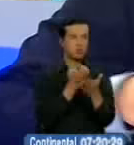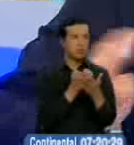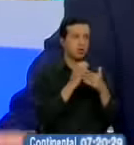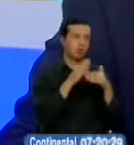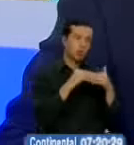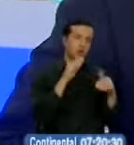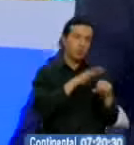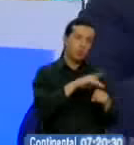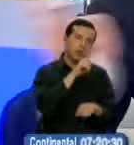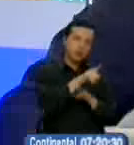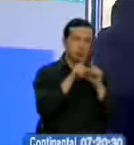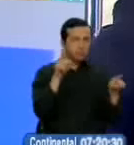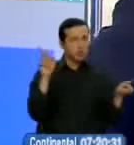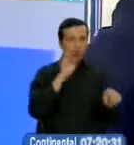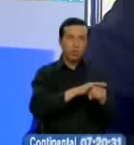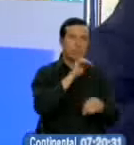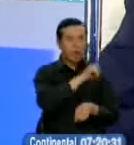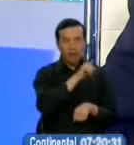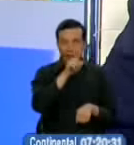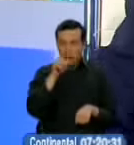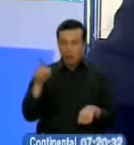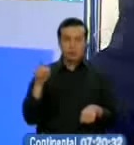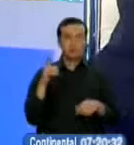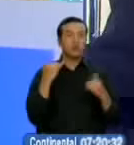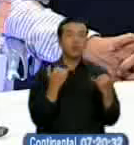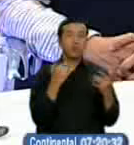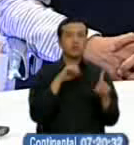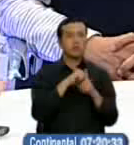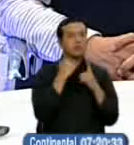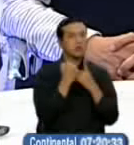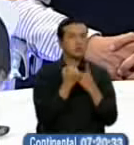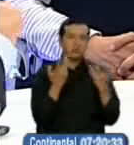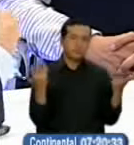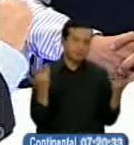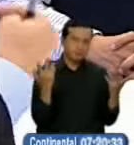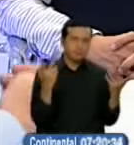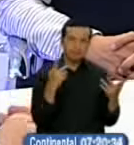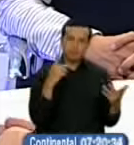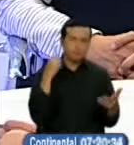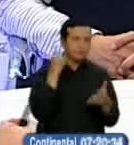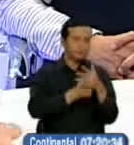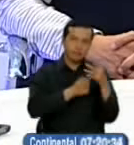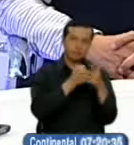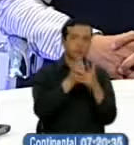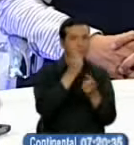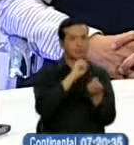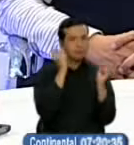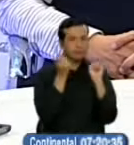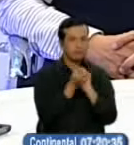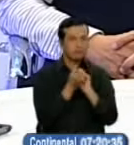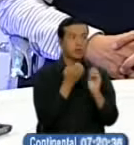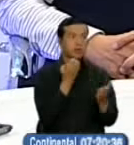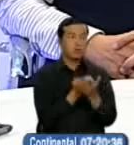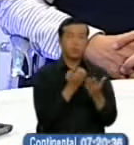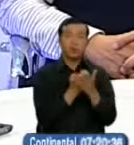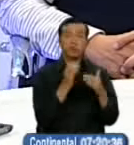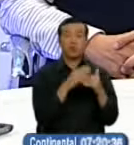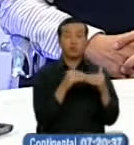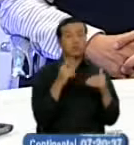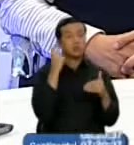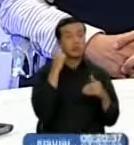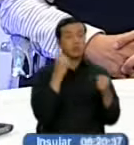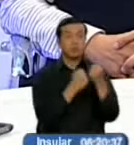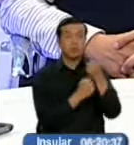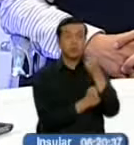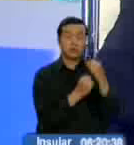uno, culpa de otro, culpa de todos, hay una coyuntura a la cual tenemos que enfrentar y corregir. Y en una economía dolarizada tenemos que fortalecer